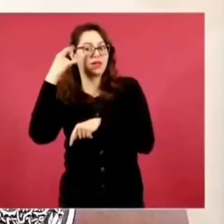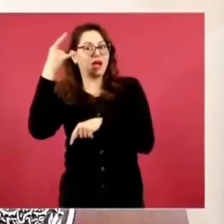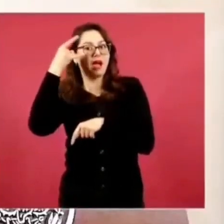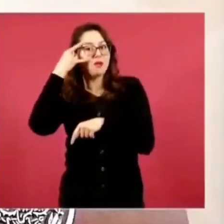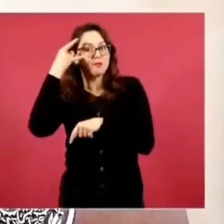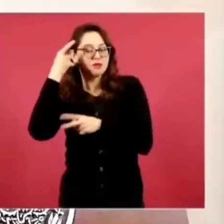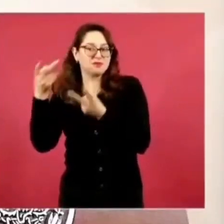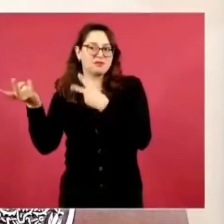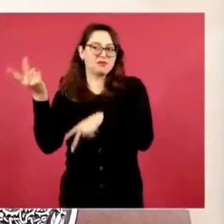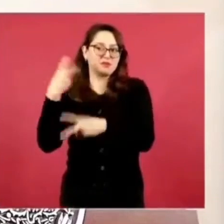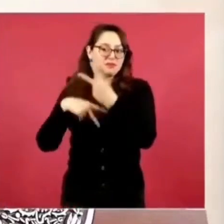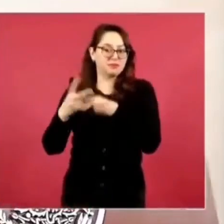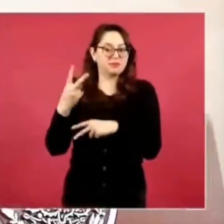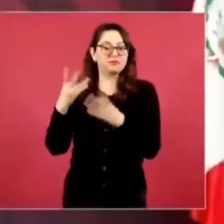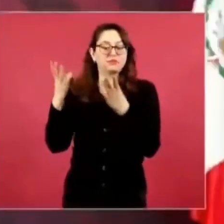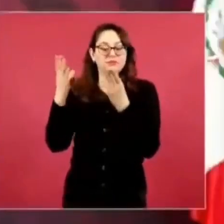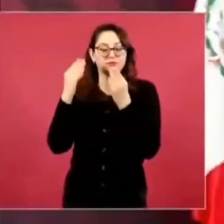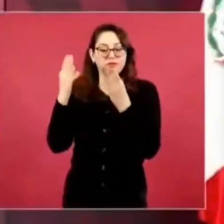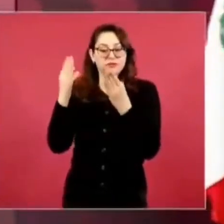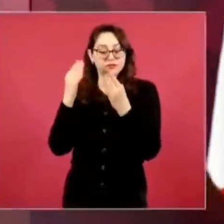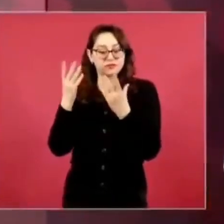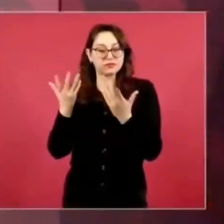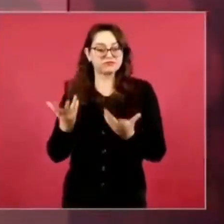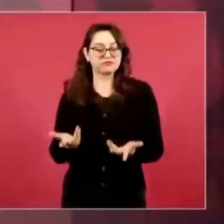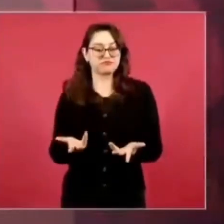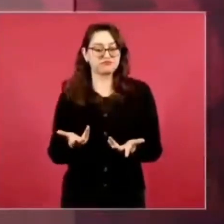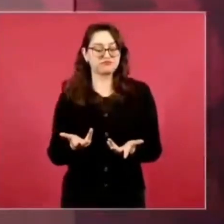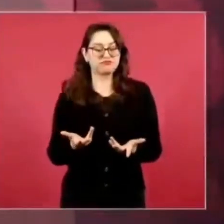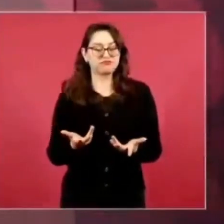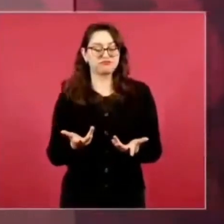Y esa escuela rural,